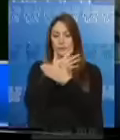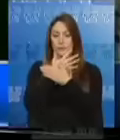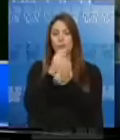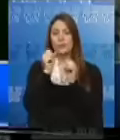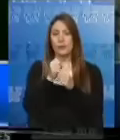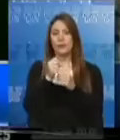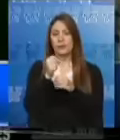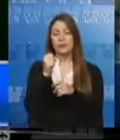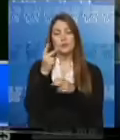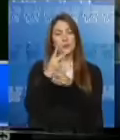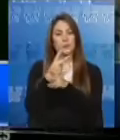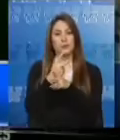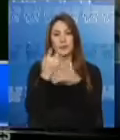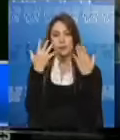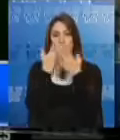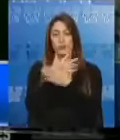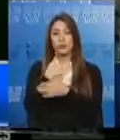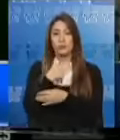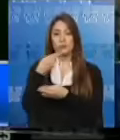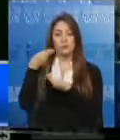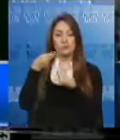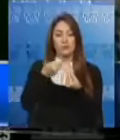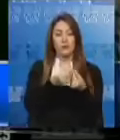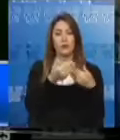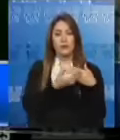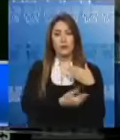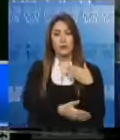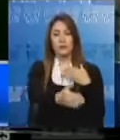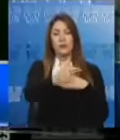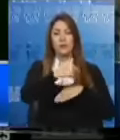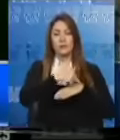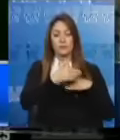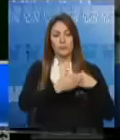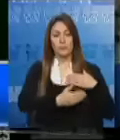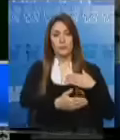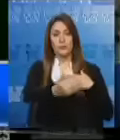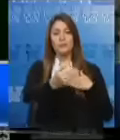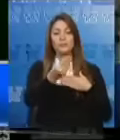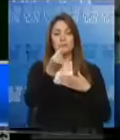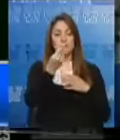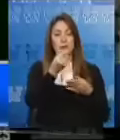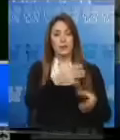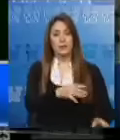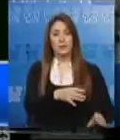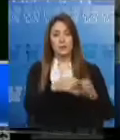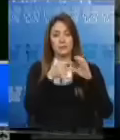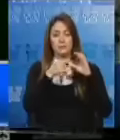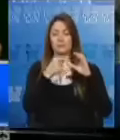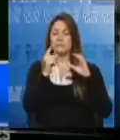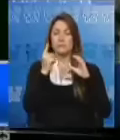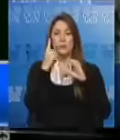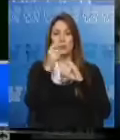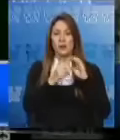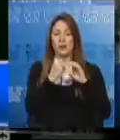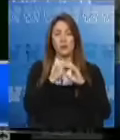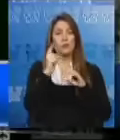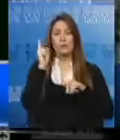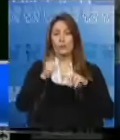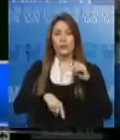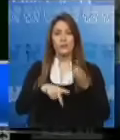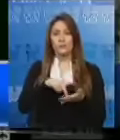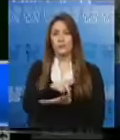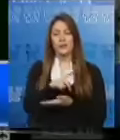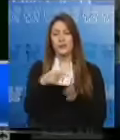causar mucho daño. Si tiene inversiones de largo plazo, sácalos después de esos capitales, después de tenerlo invertido más de un año en Ecuador, tampoco